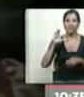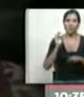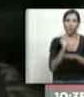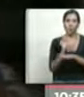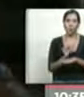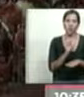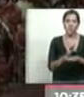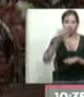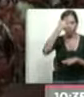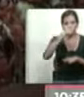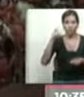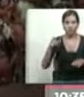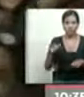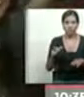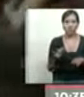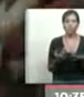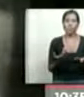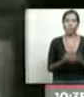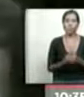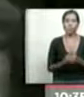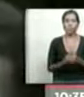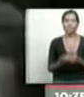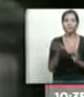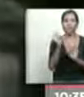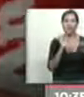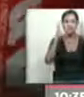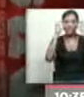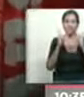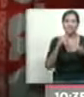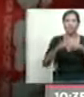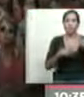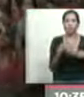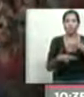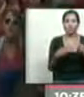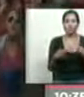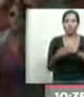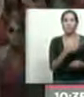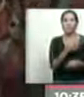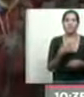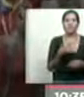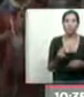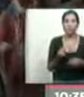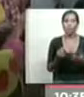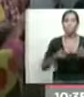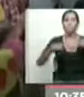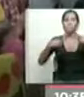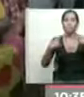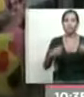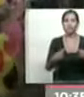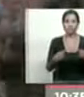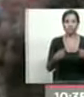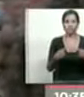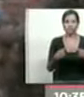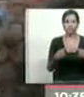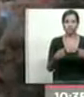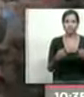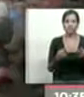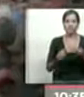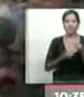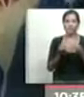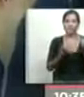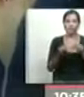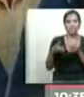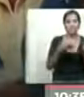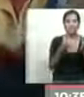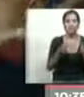al pueblo pobre con verdaderas medidas revolucionarias y no con dádivas populistas, afinando los caminos de la